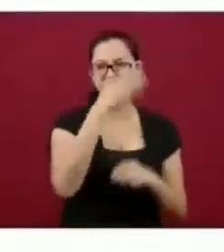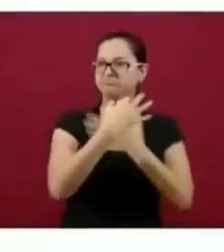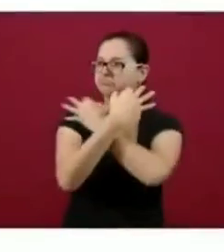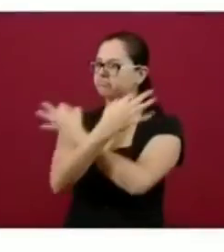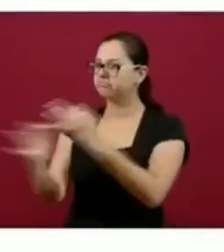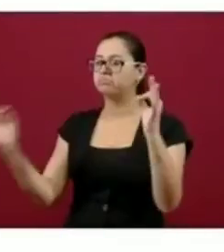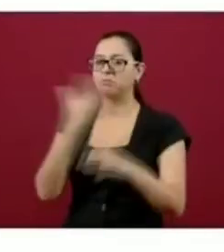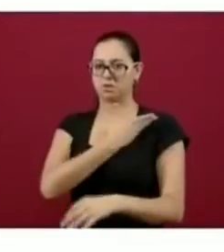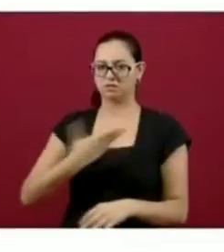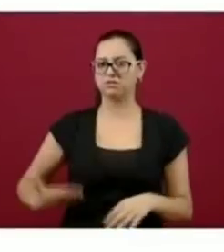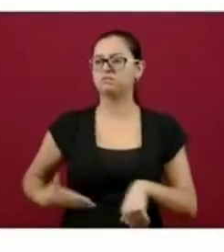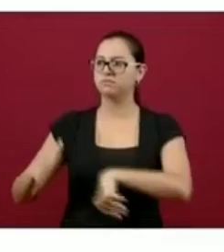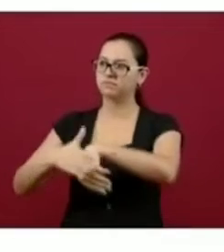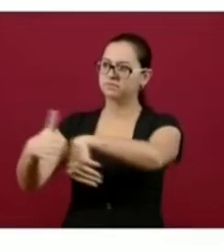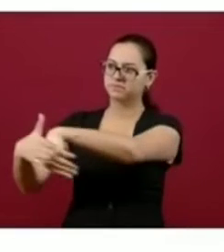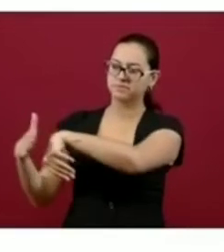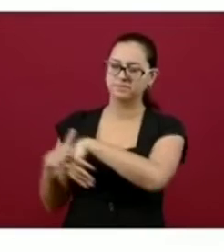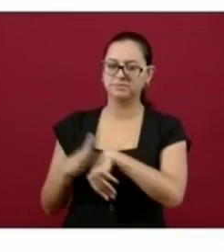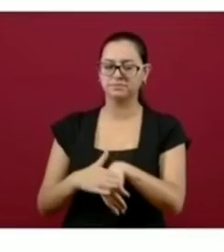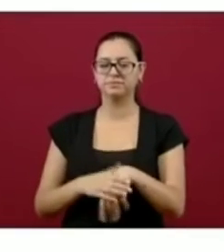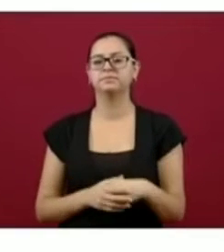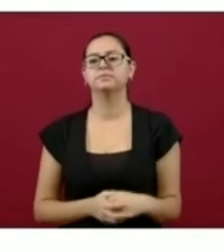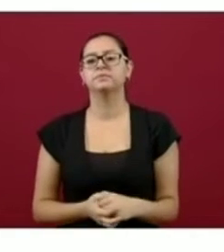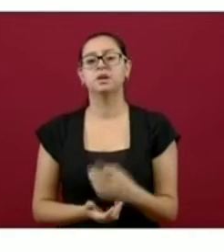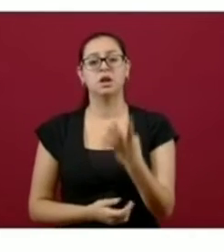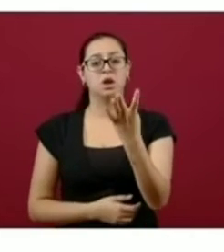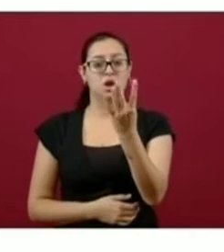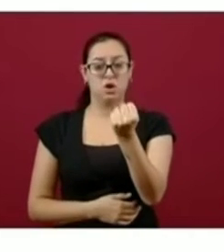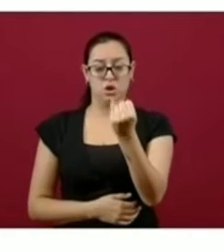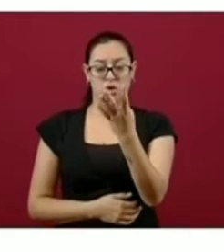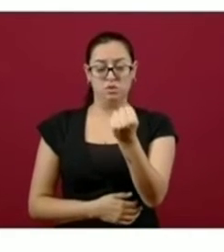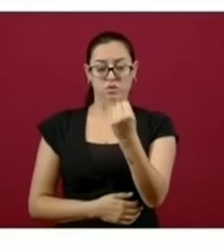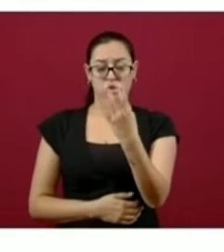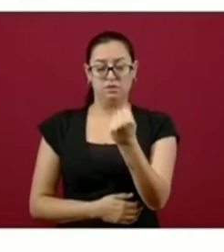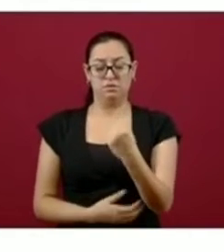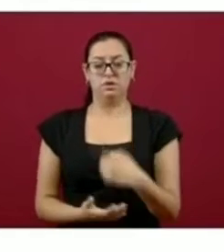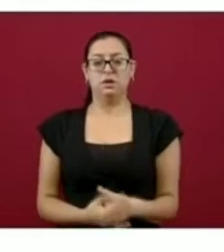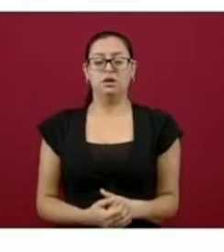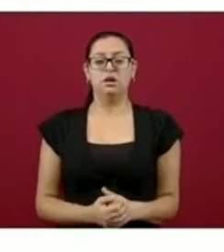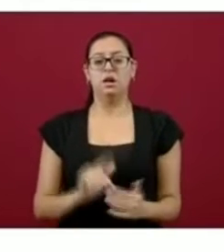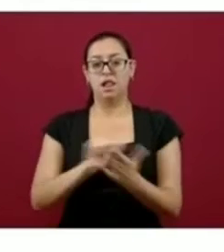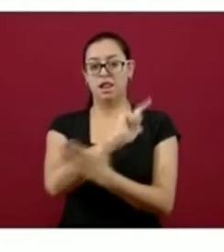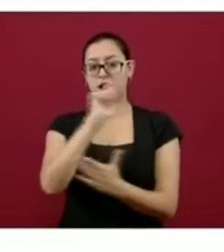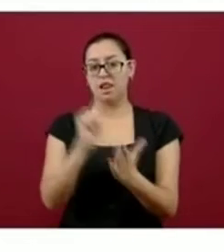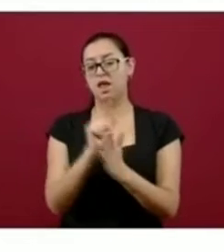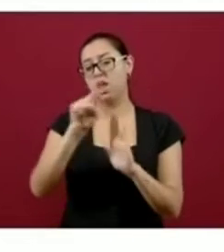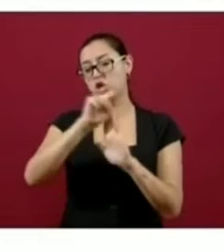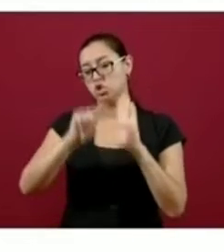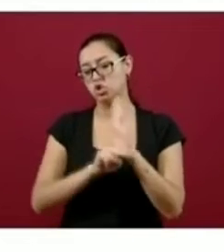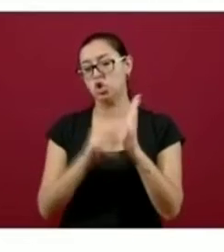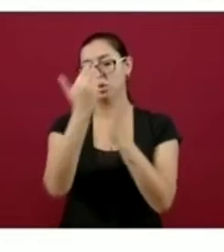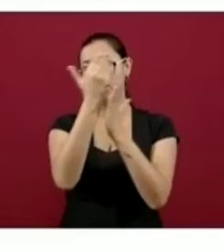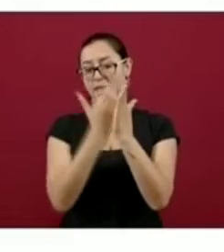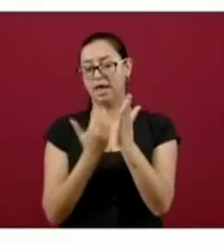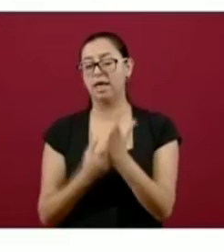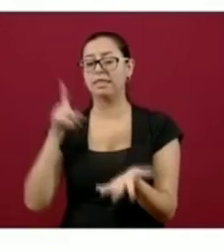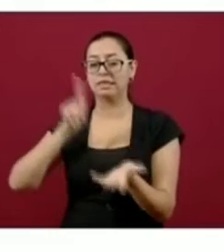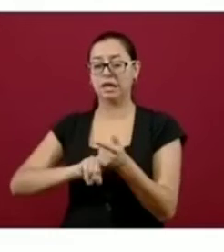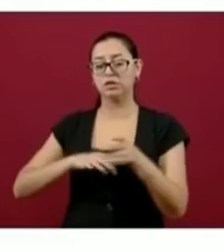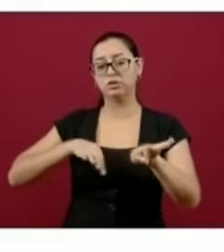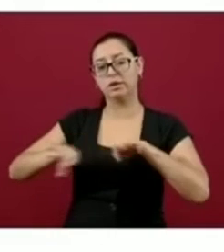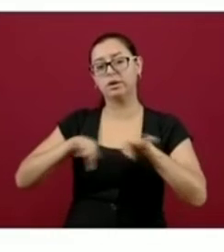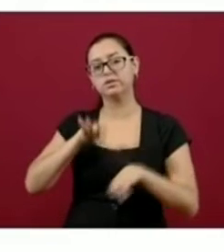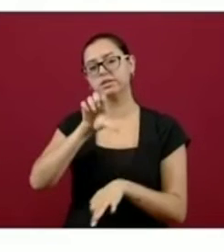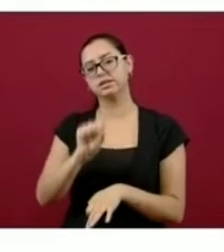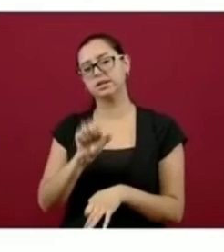El noveno, tenemos que modernizar toda la normatividad y la práctica de la Secretaría de Relaciones Exteriores